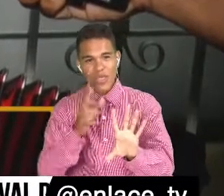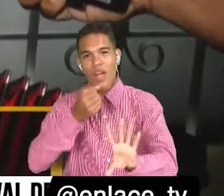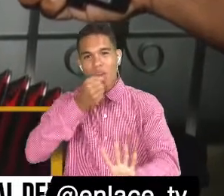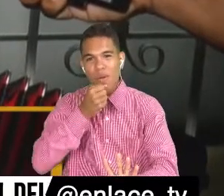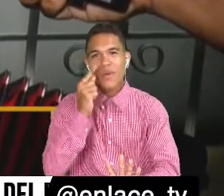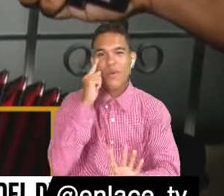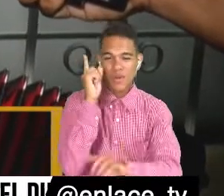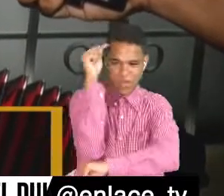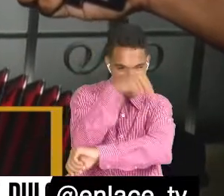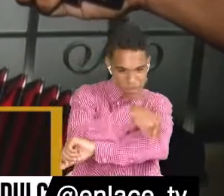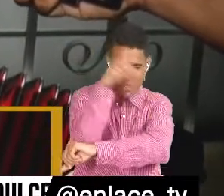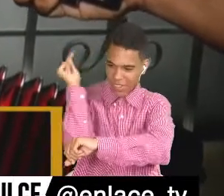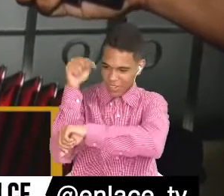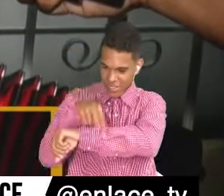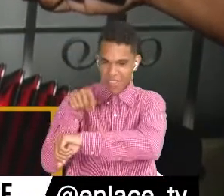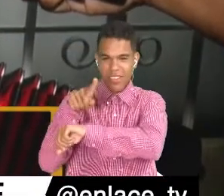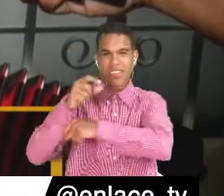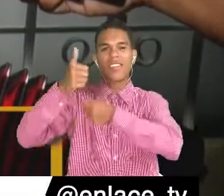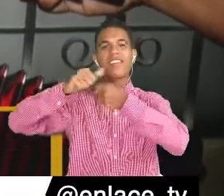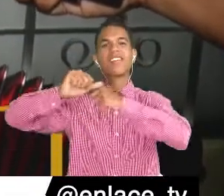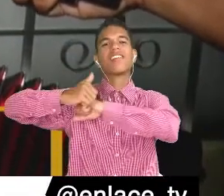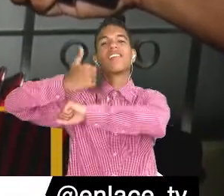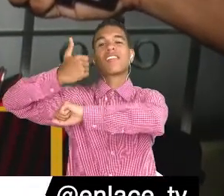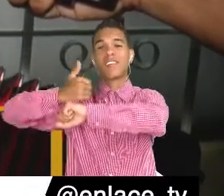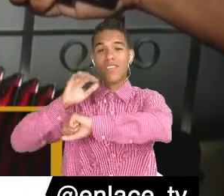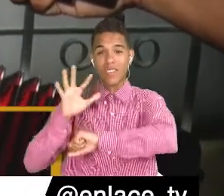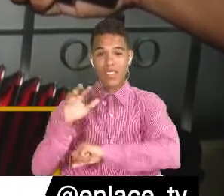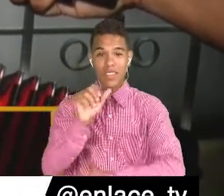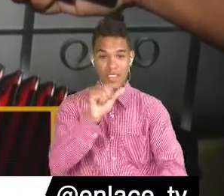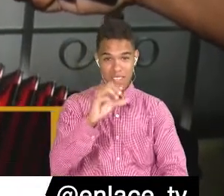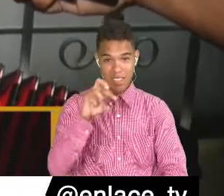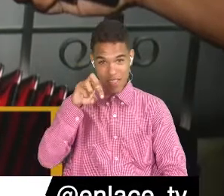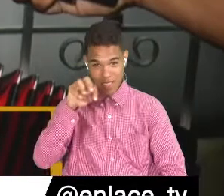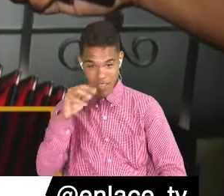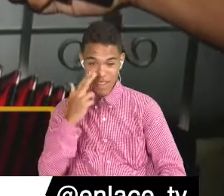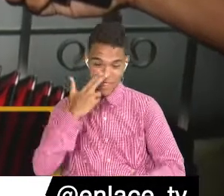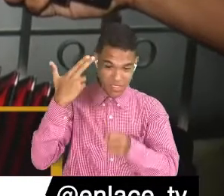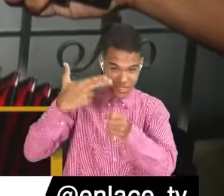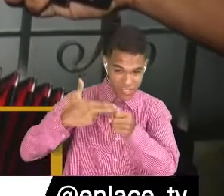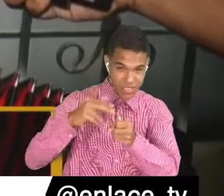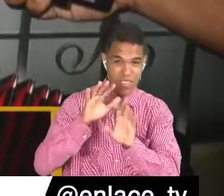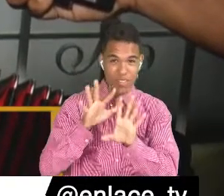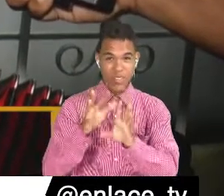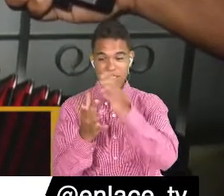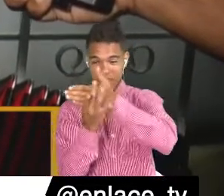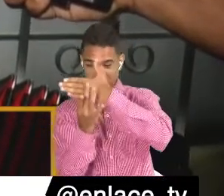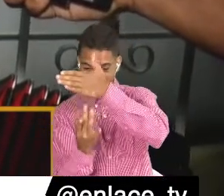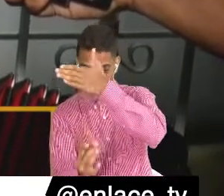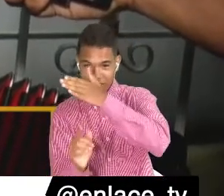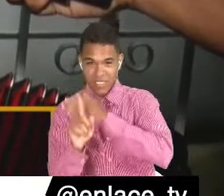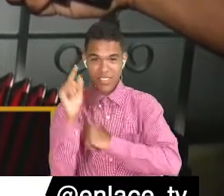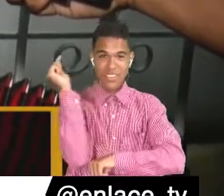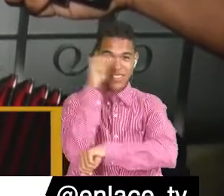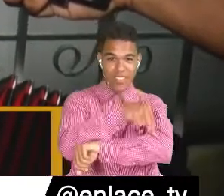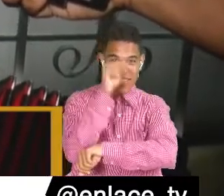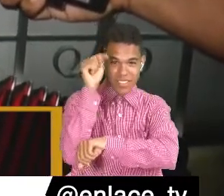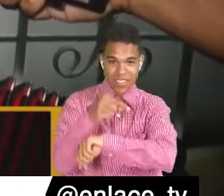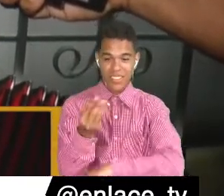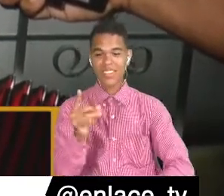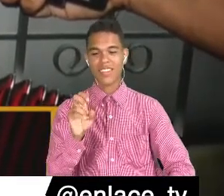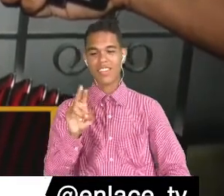petroleras que la manda la Ecopetrol, a CPM la gasolina, gas, aceite, petróleo y el queroseno.